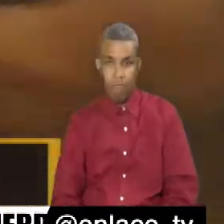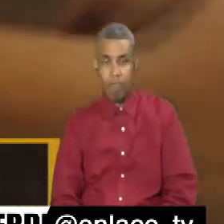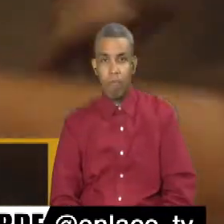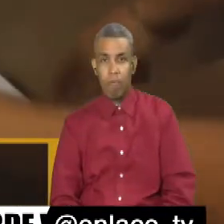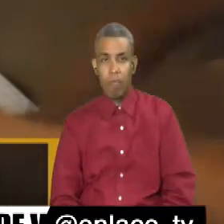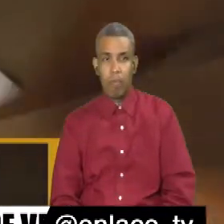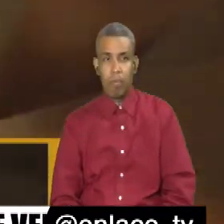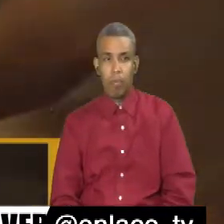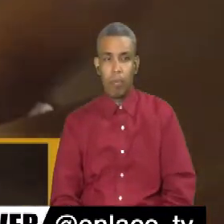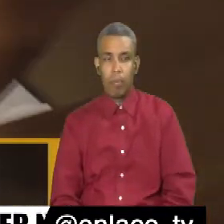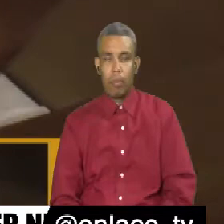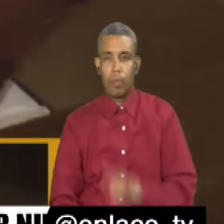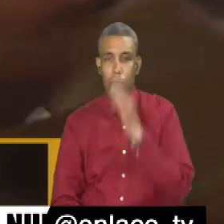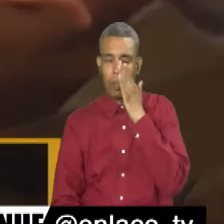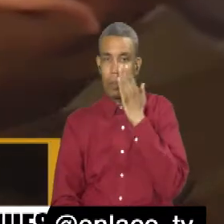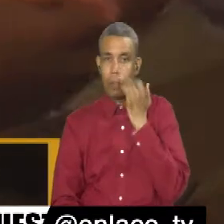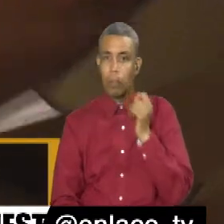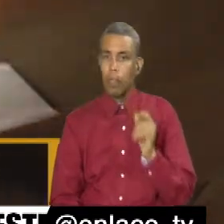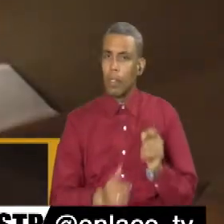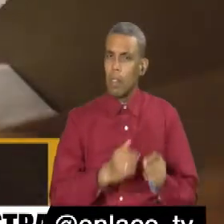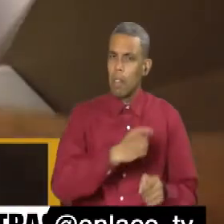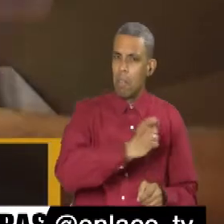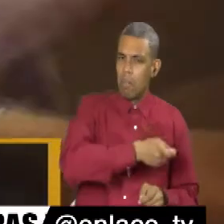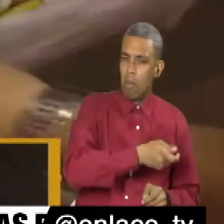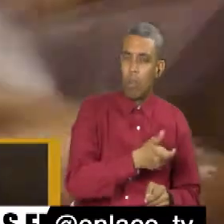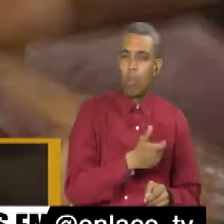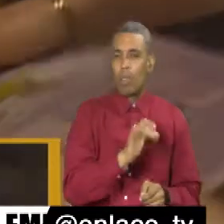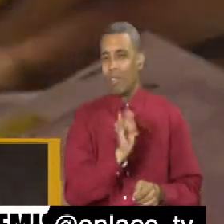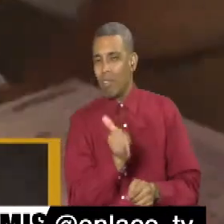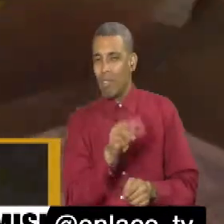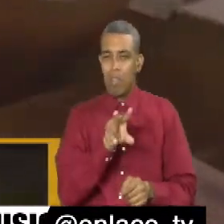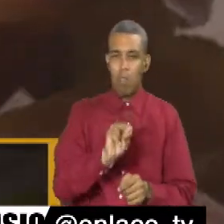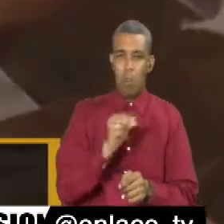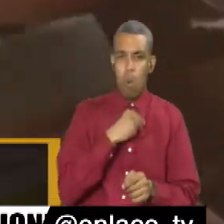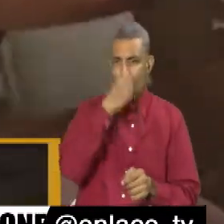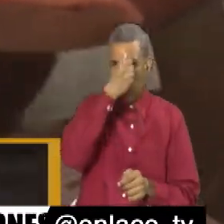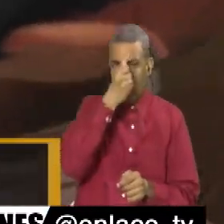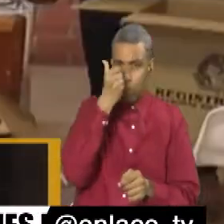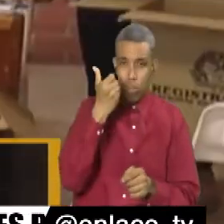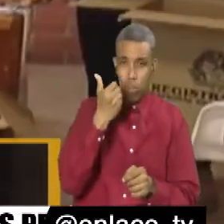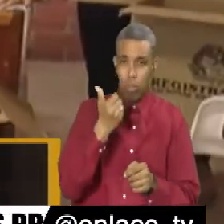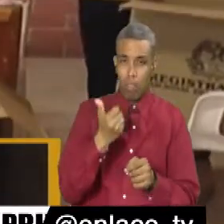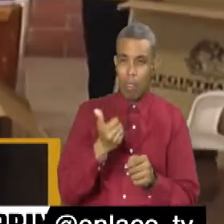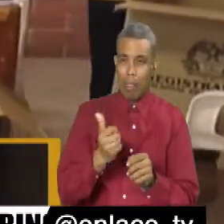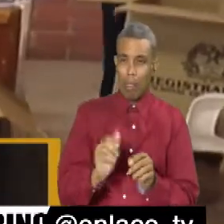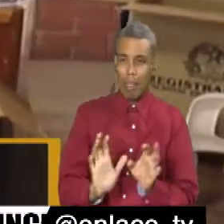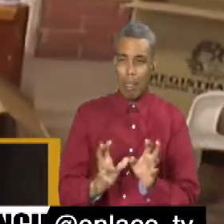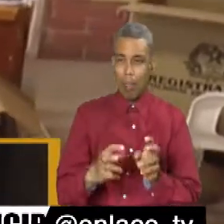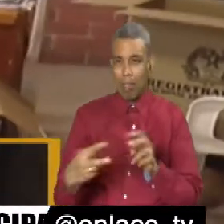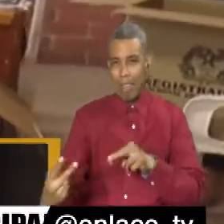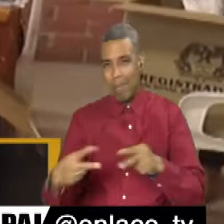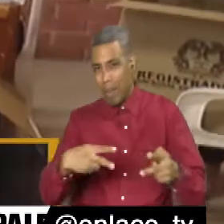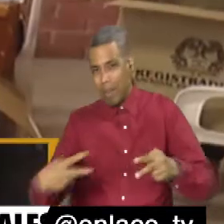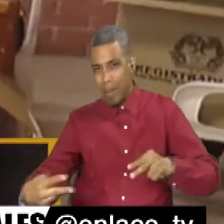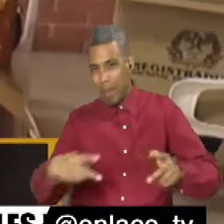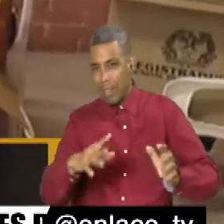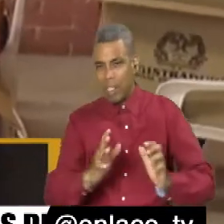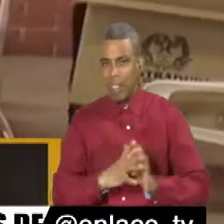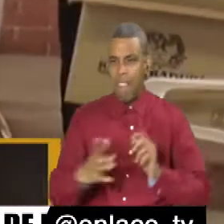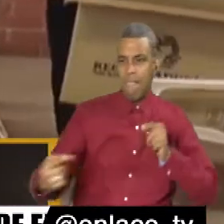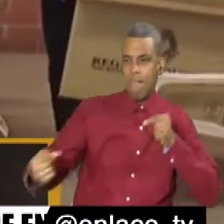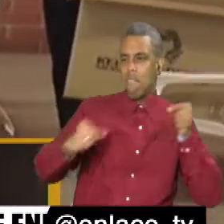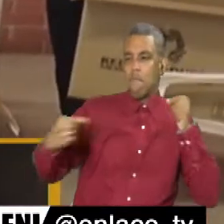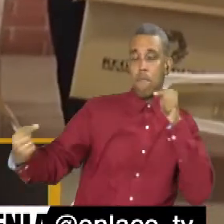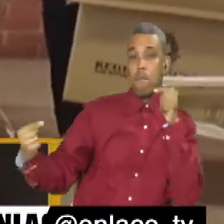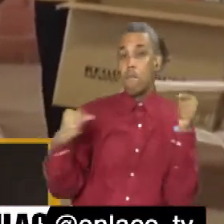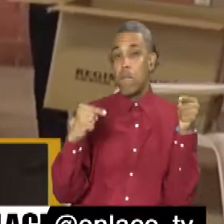Contradicción entre las decisiones judiciales sobre la suspensión o no de la revocatoria del mandato, presiones y altercados entre promotores e incertidumbres